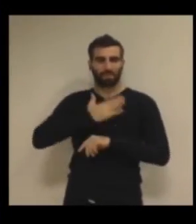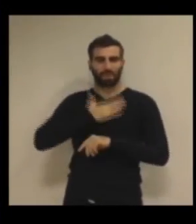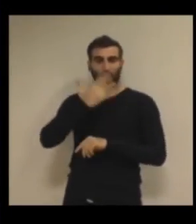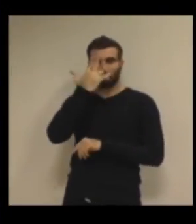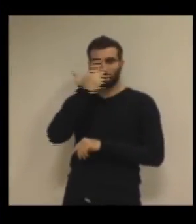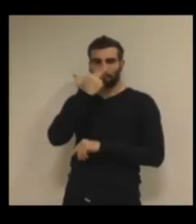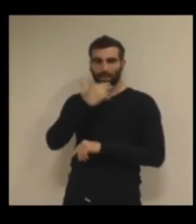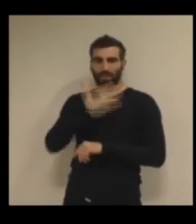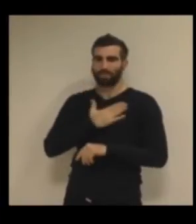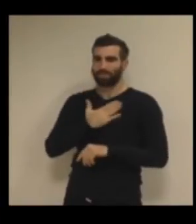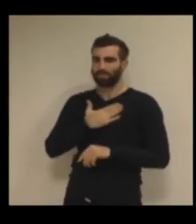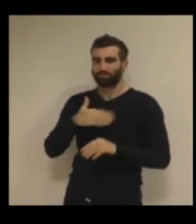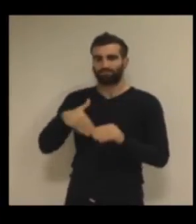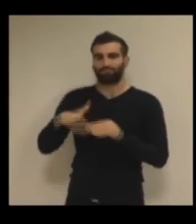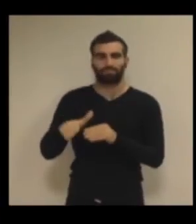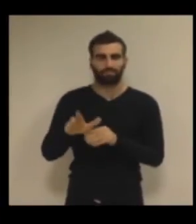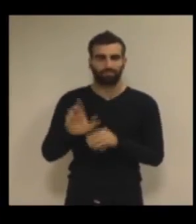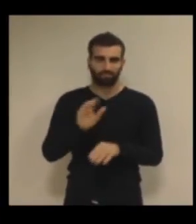no...